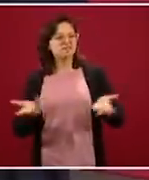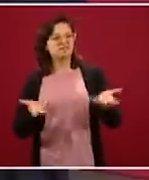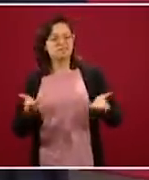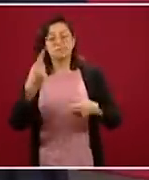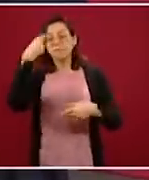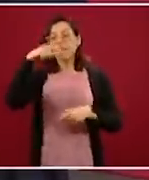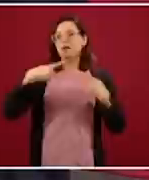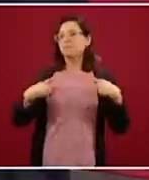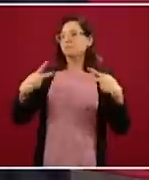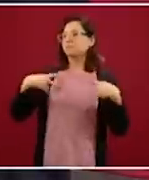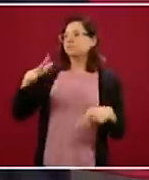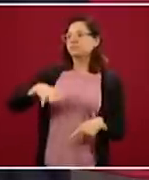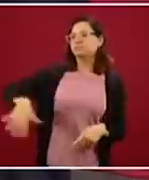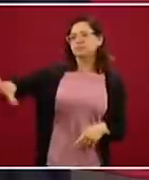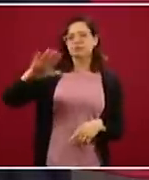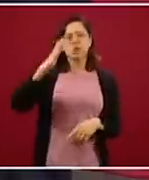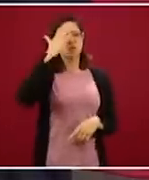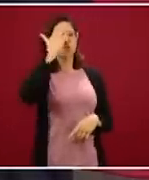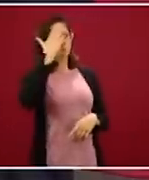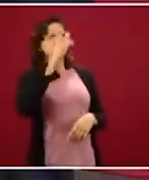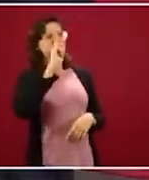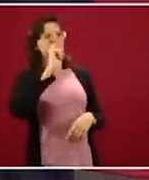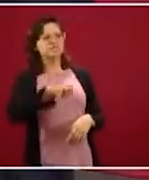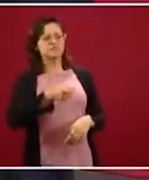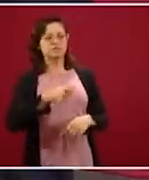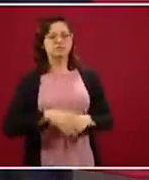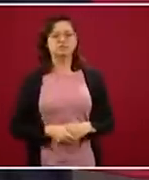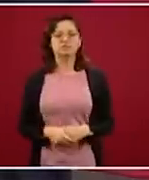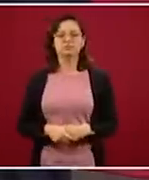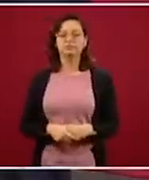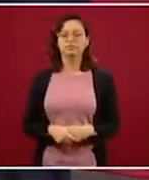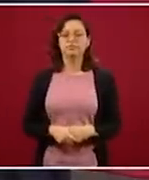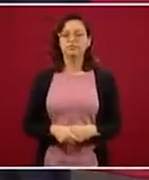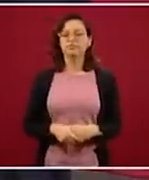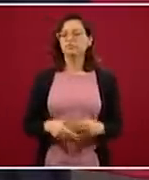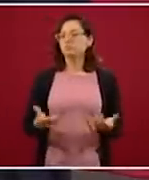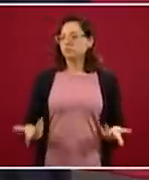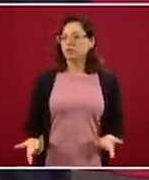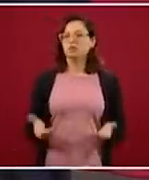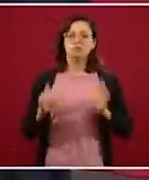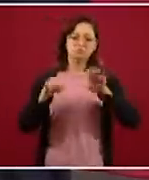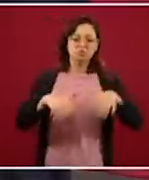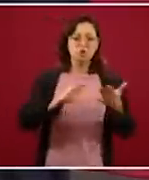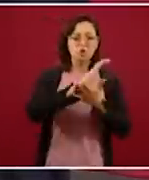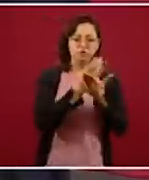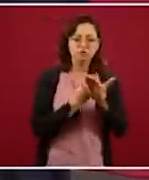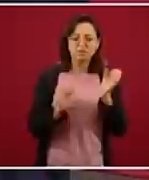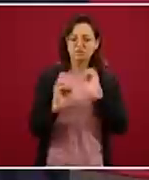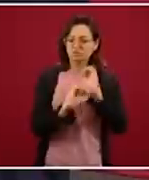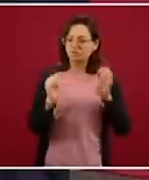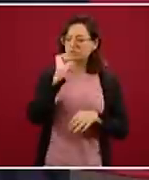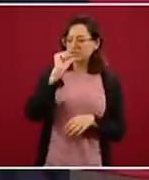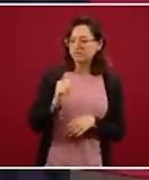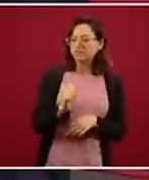sepa cómo actúan el outsourcing y la